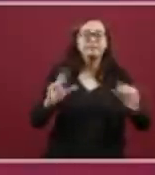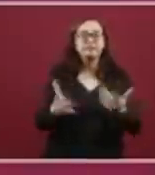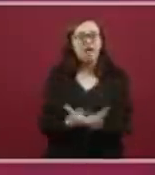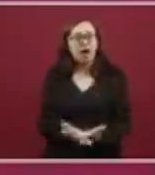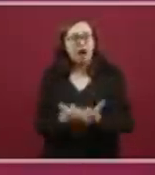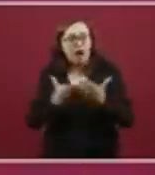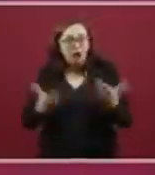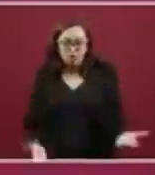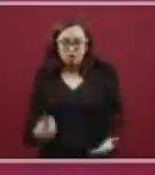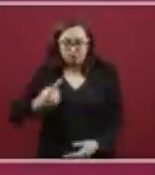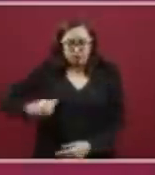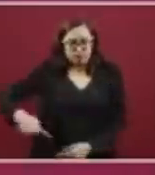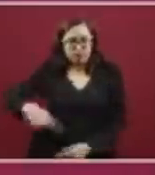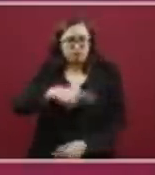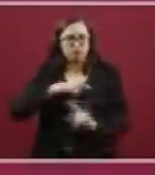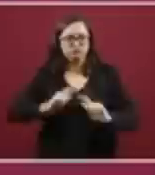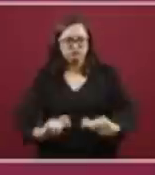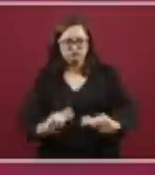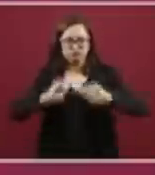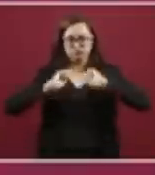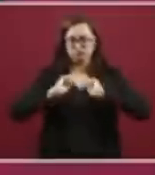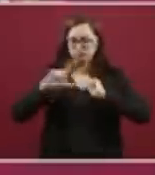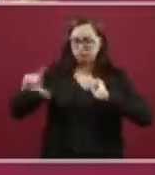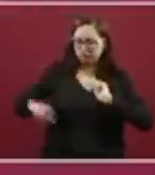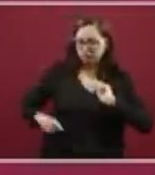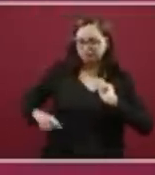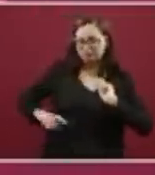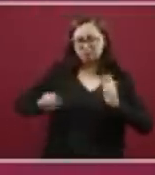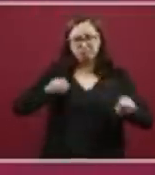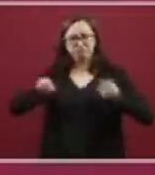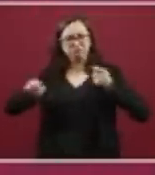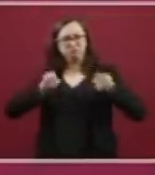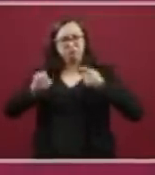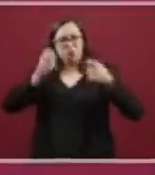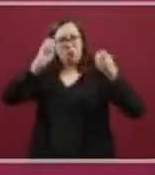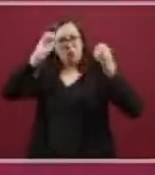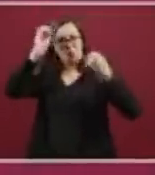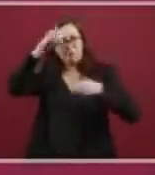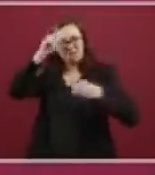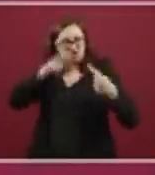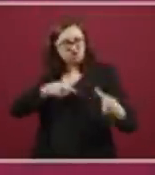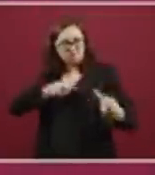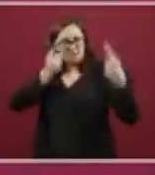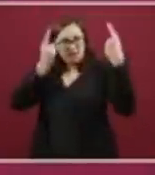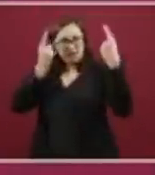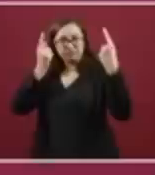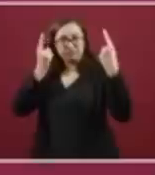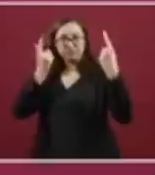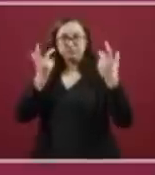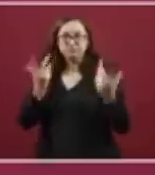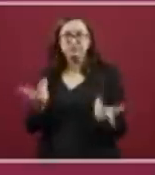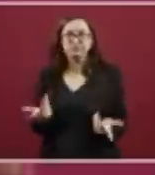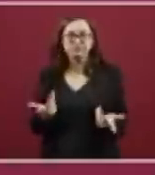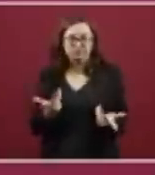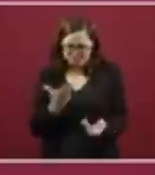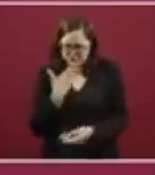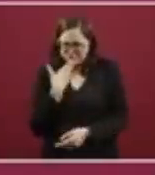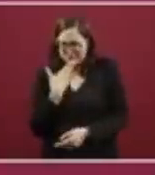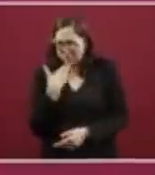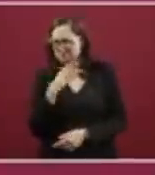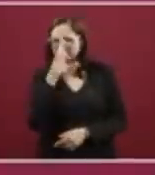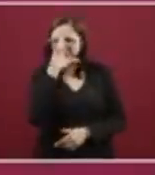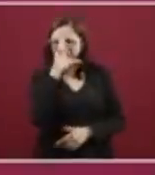gobernando y tenemos posturas distintas, que todo esto es, repito,